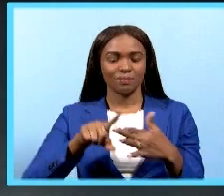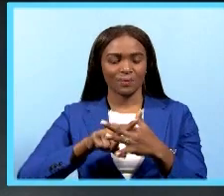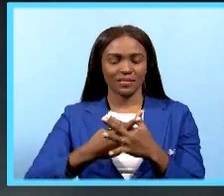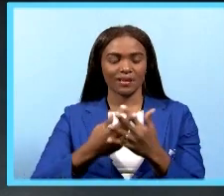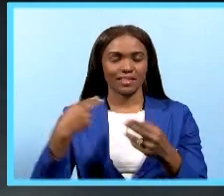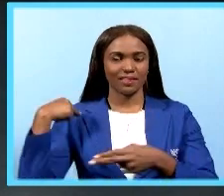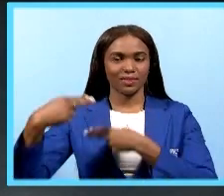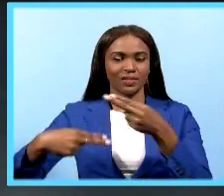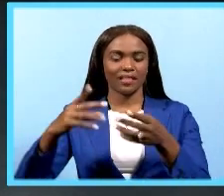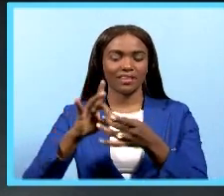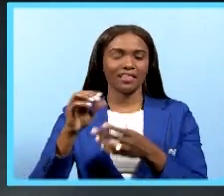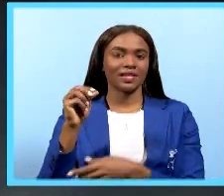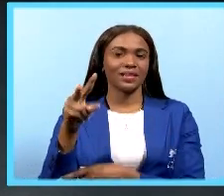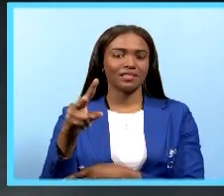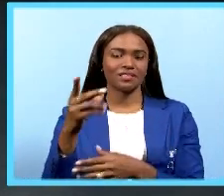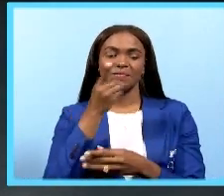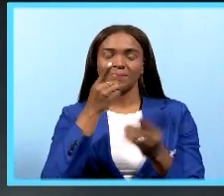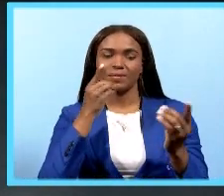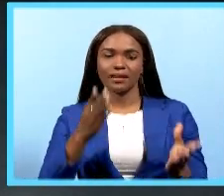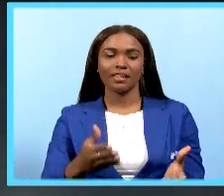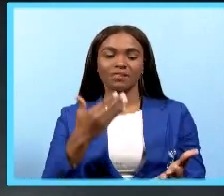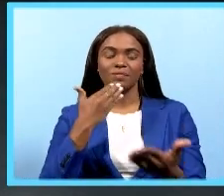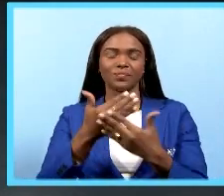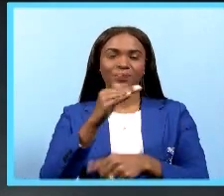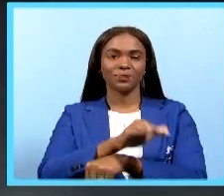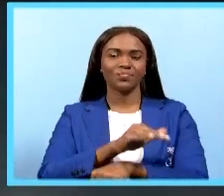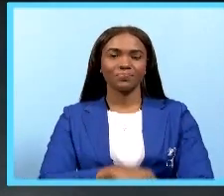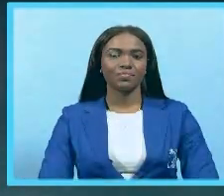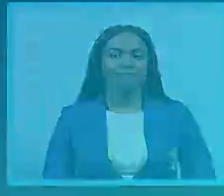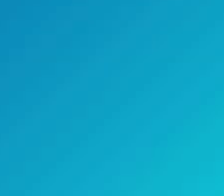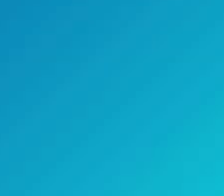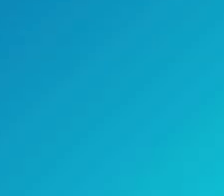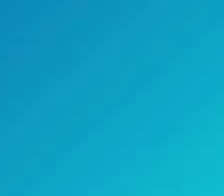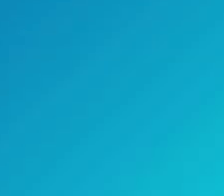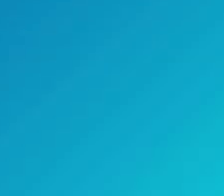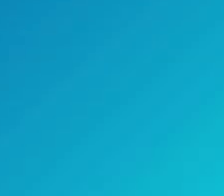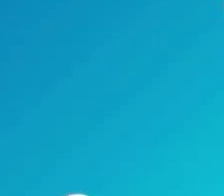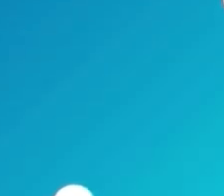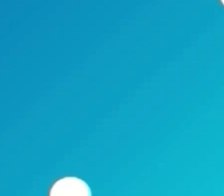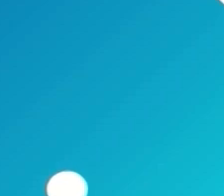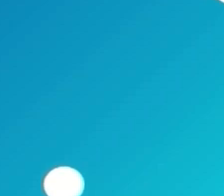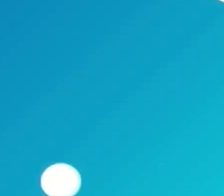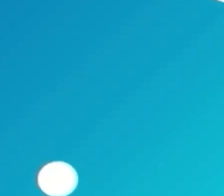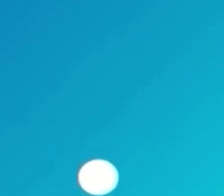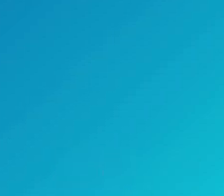empezó la historia de la televisión dominicana. Hasta entonces.